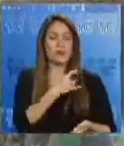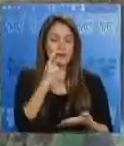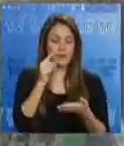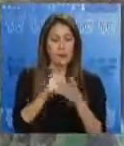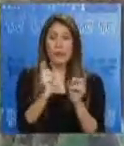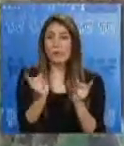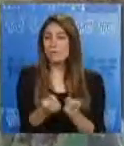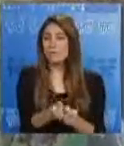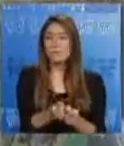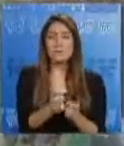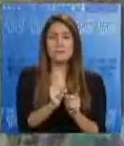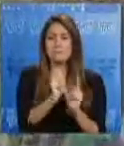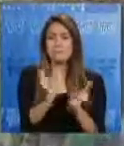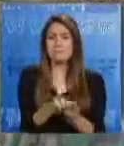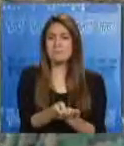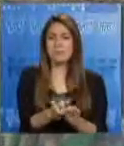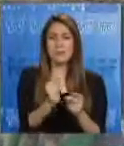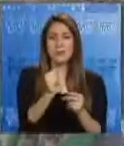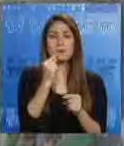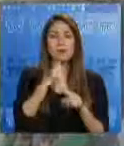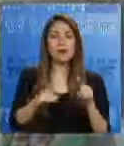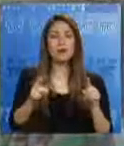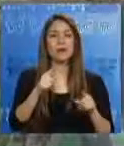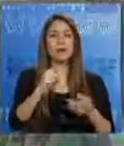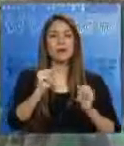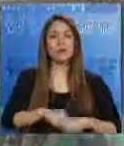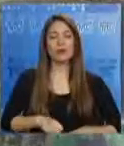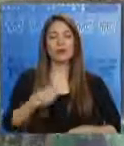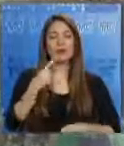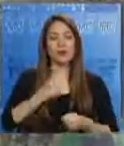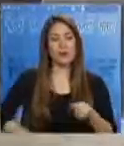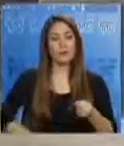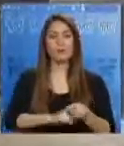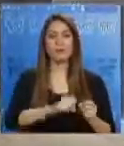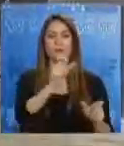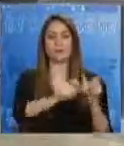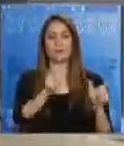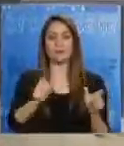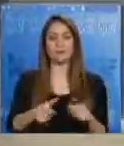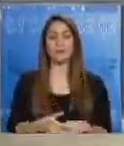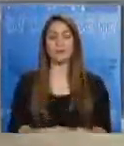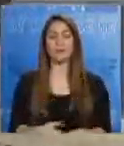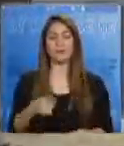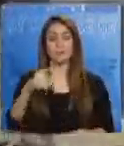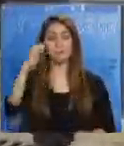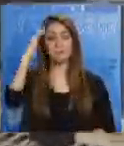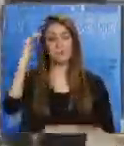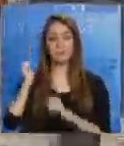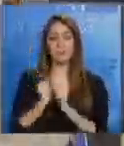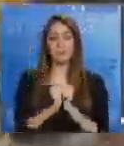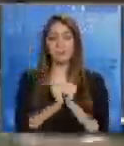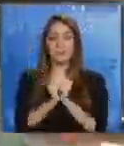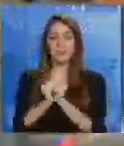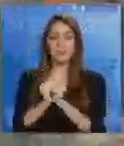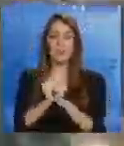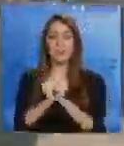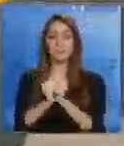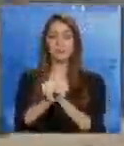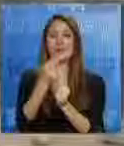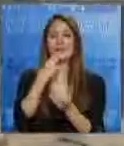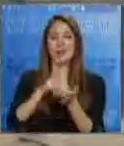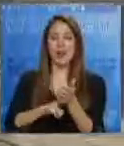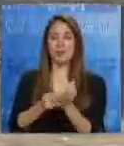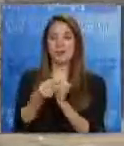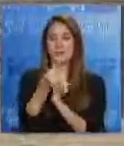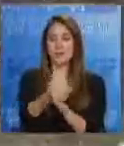cortas pero muy sentidas y muy sinceras en las que ellos demuestran que están con nosotros. Acompañamos al oficial militar para hacer la entrega de las respectivas